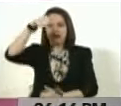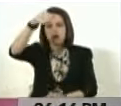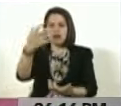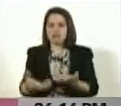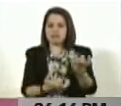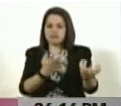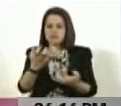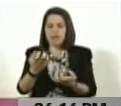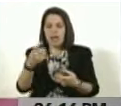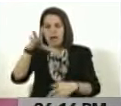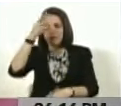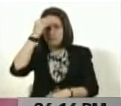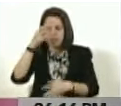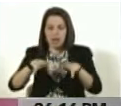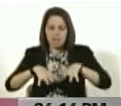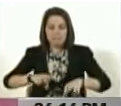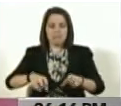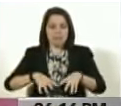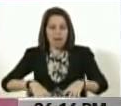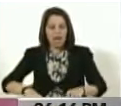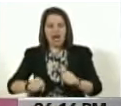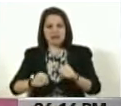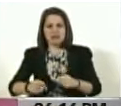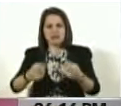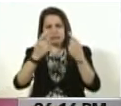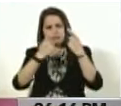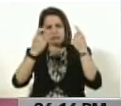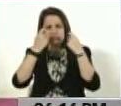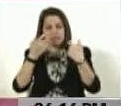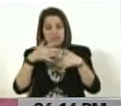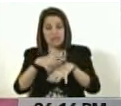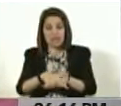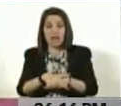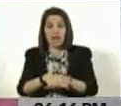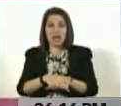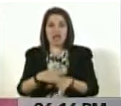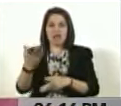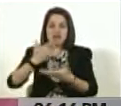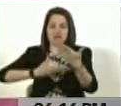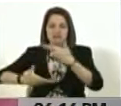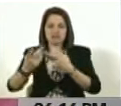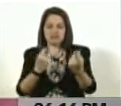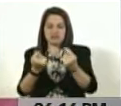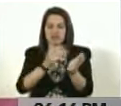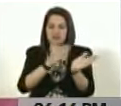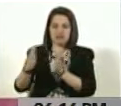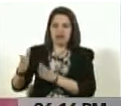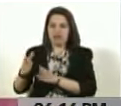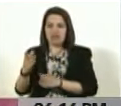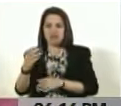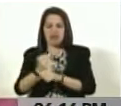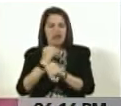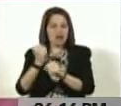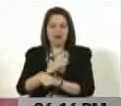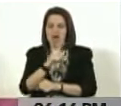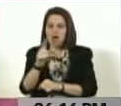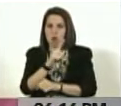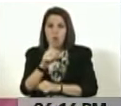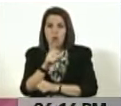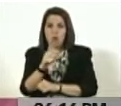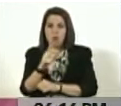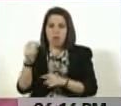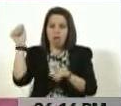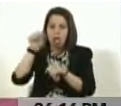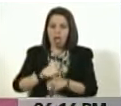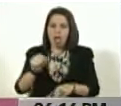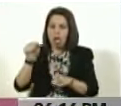la masa. Una formación integral. Una formación integral, porque no es la lógica capitalista y comercial de división de trabajo, ¿entiendes? De como te dije, de explotado,